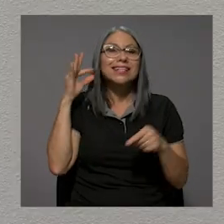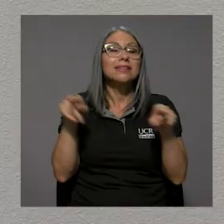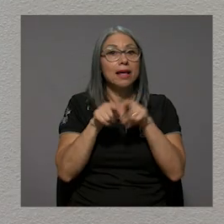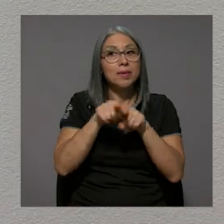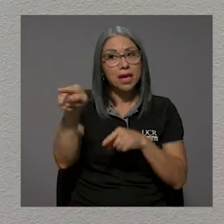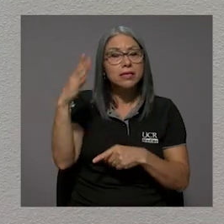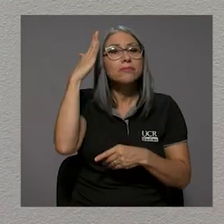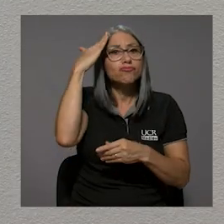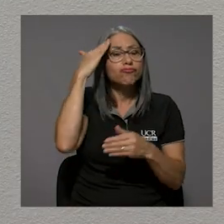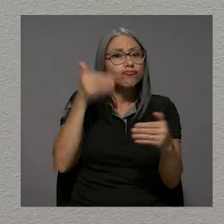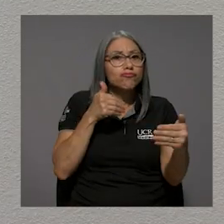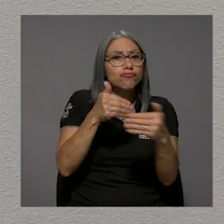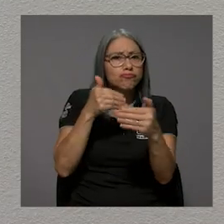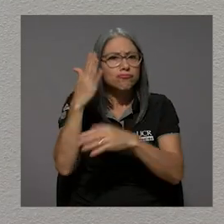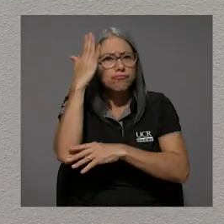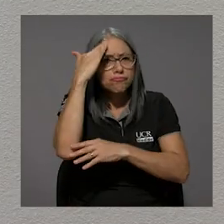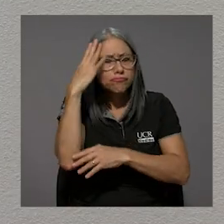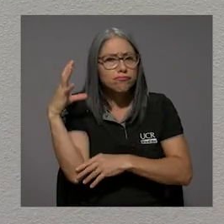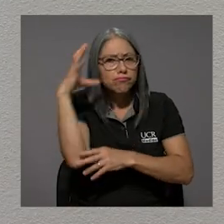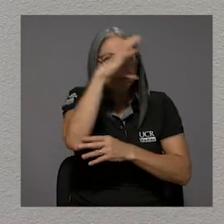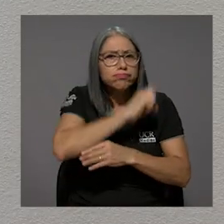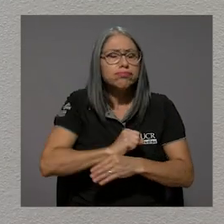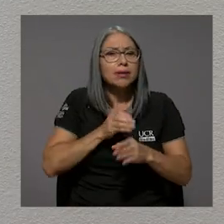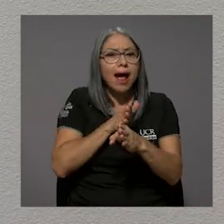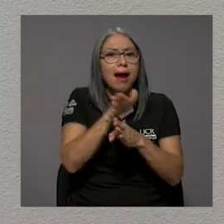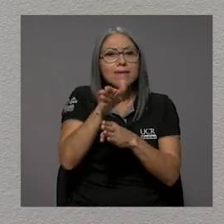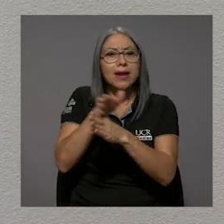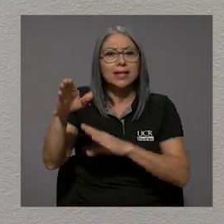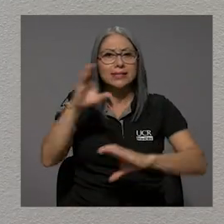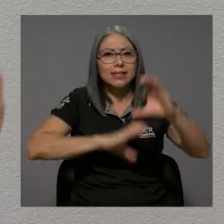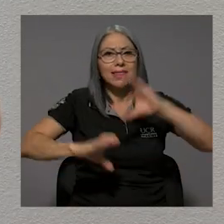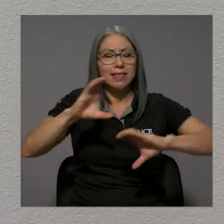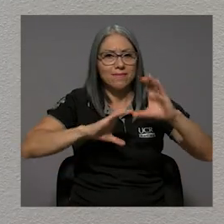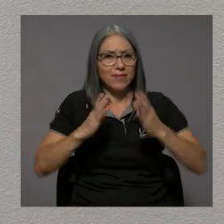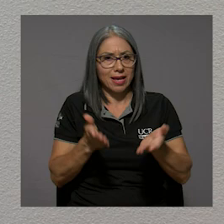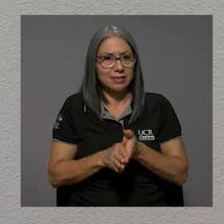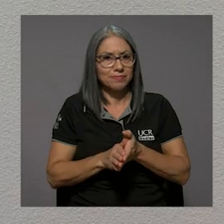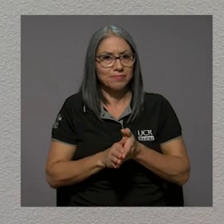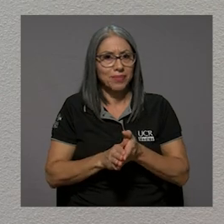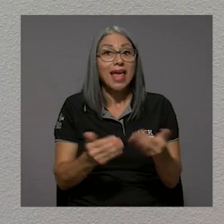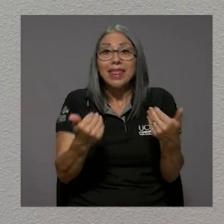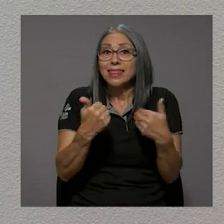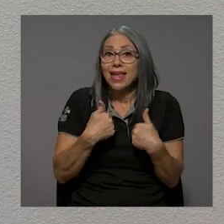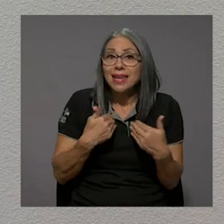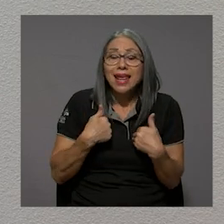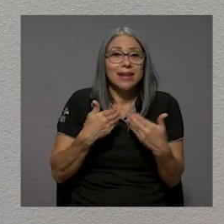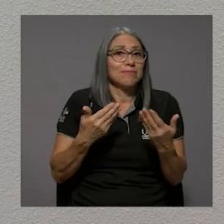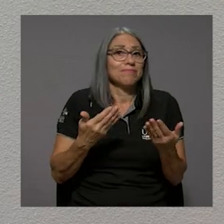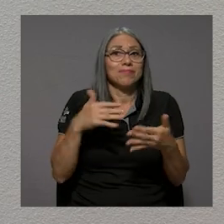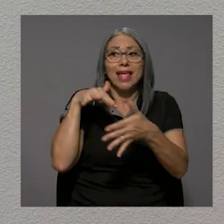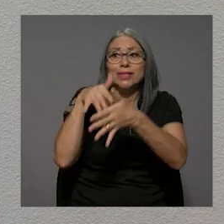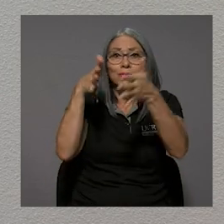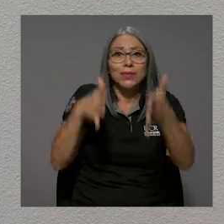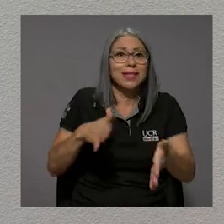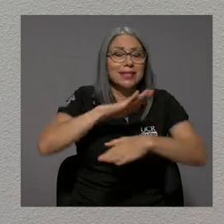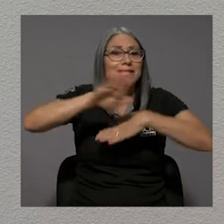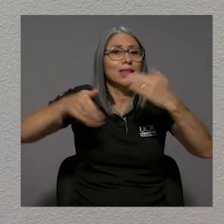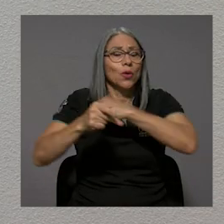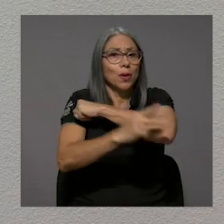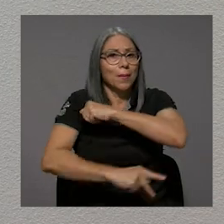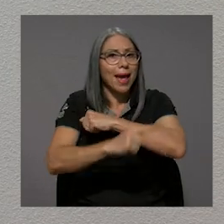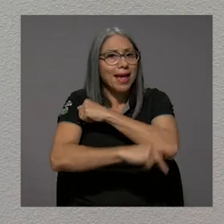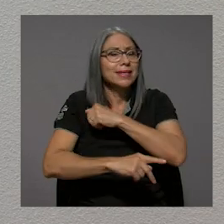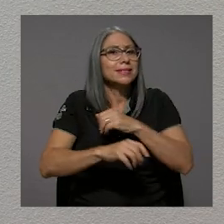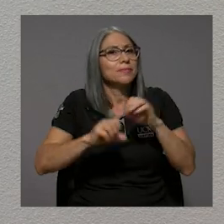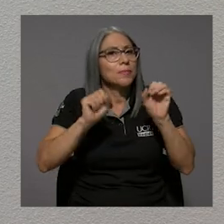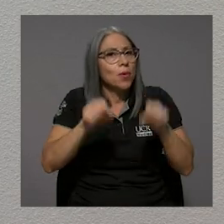son las carreras científicas. Entonces, en parte, bueno, tener población de todo el país nos permite pues, tener